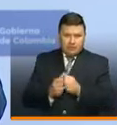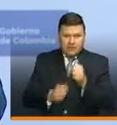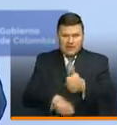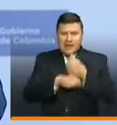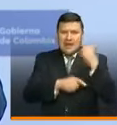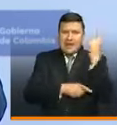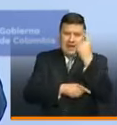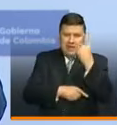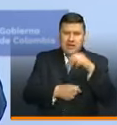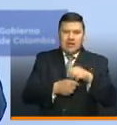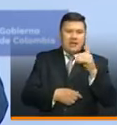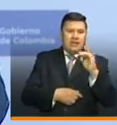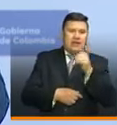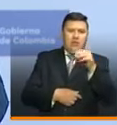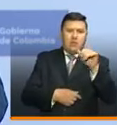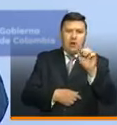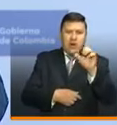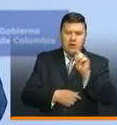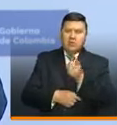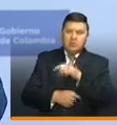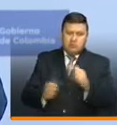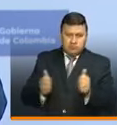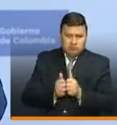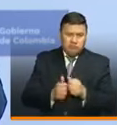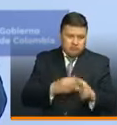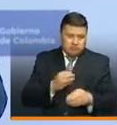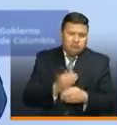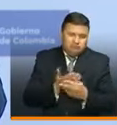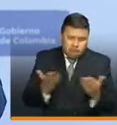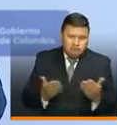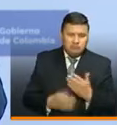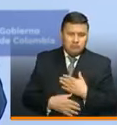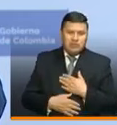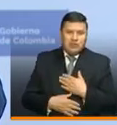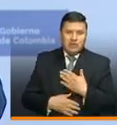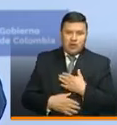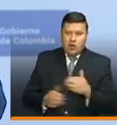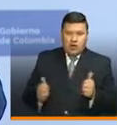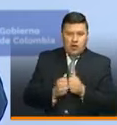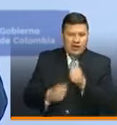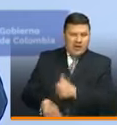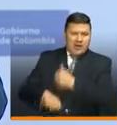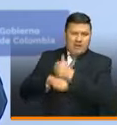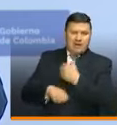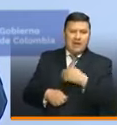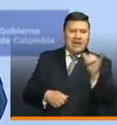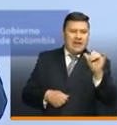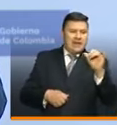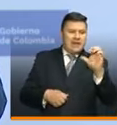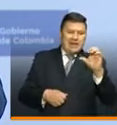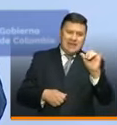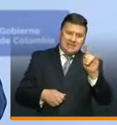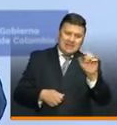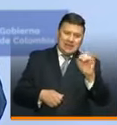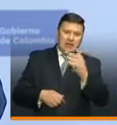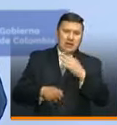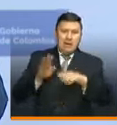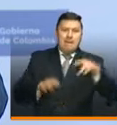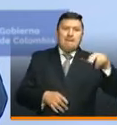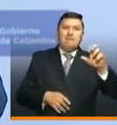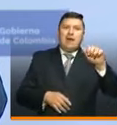general de Presidencia Diego Molano y además mi colega y jefa Jessica Falleta, representante del